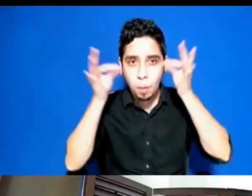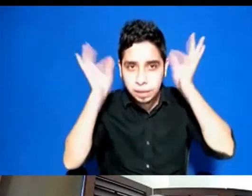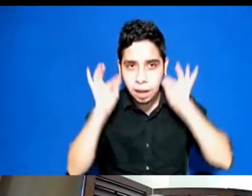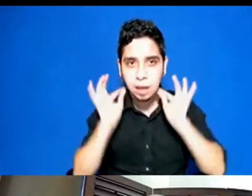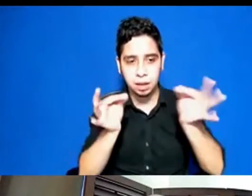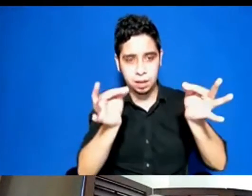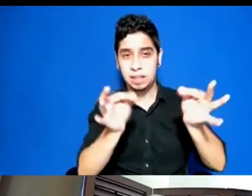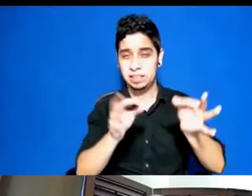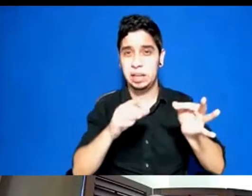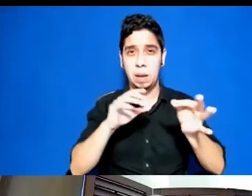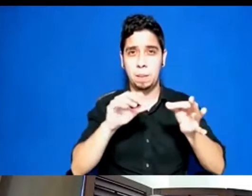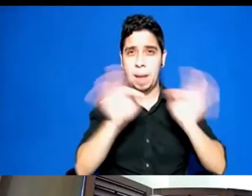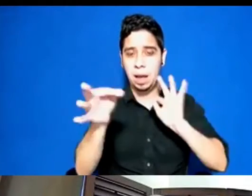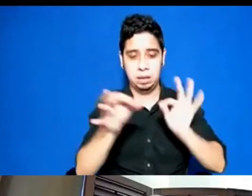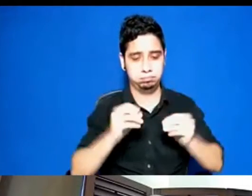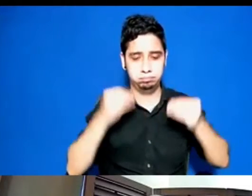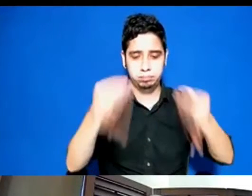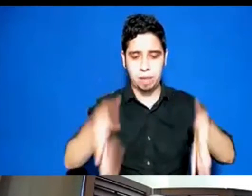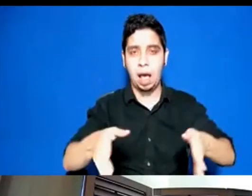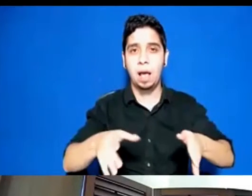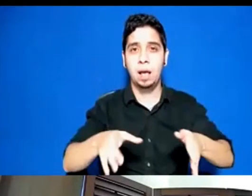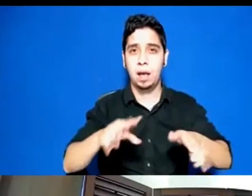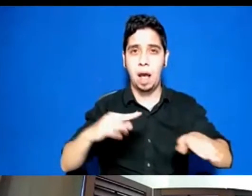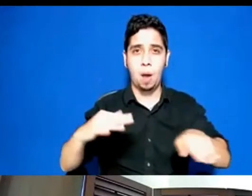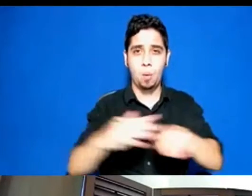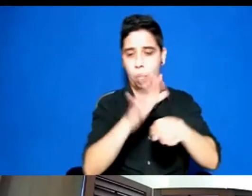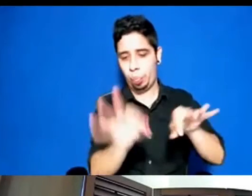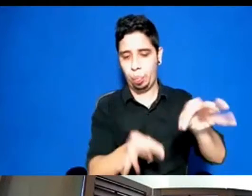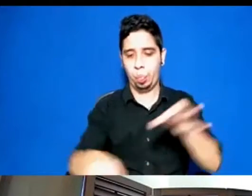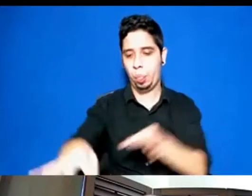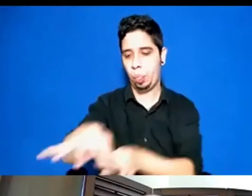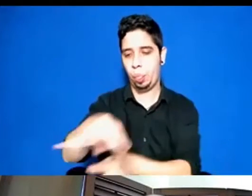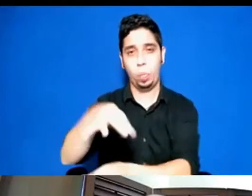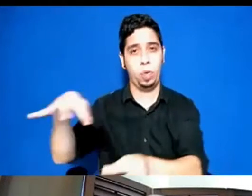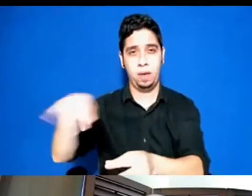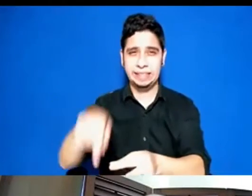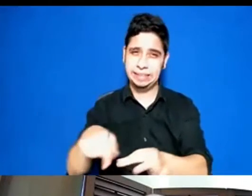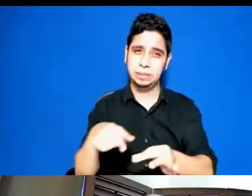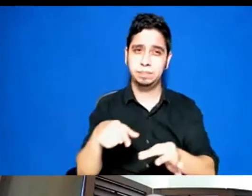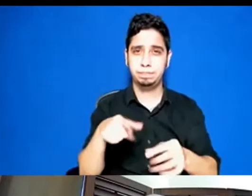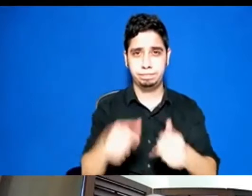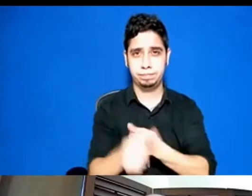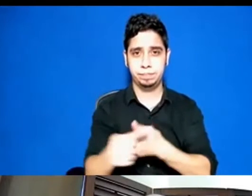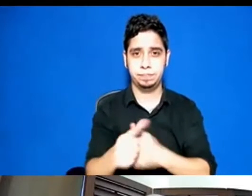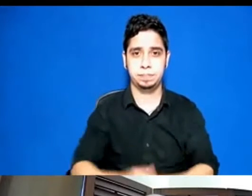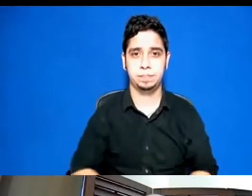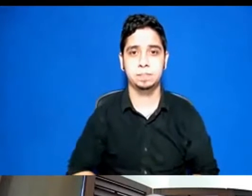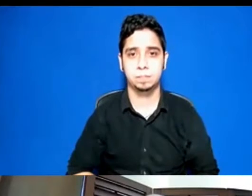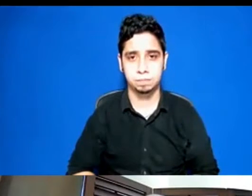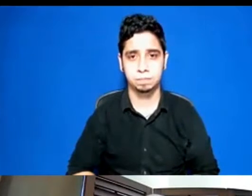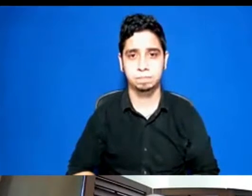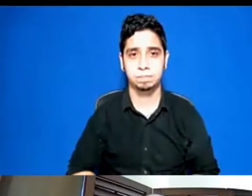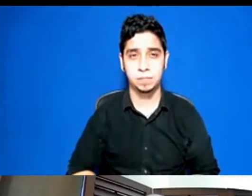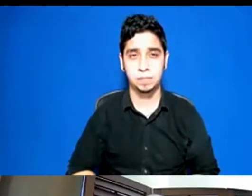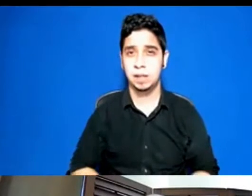nos permitieron, bajo recursos naturales, hacer un tipo de patrullaje bien específico, porque nosotros nos